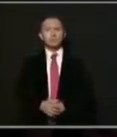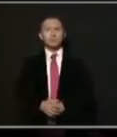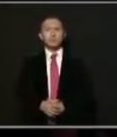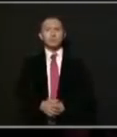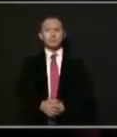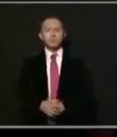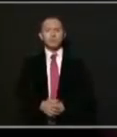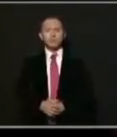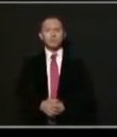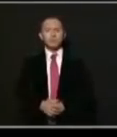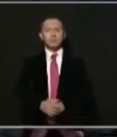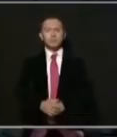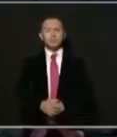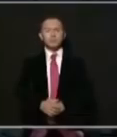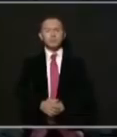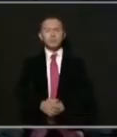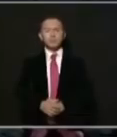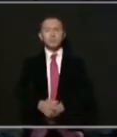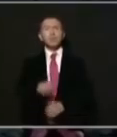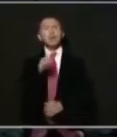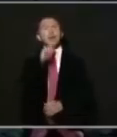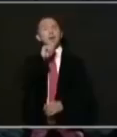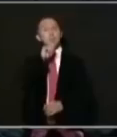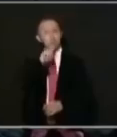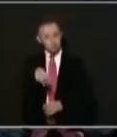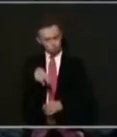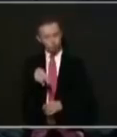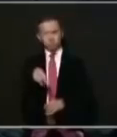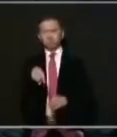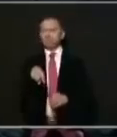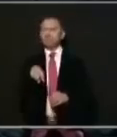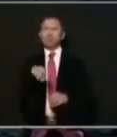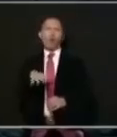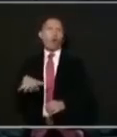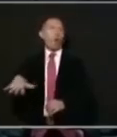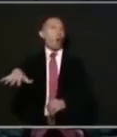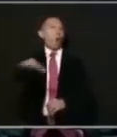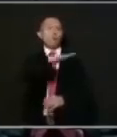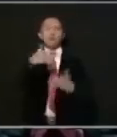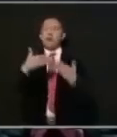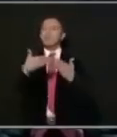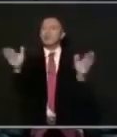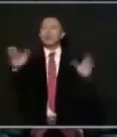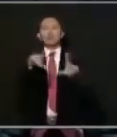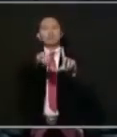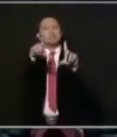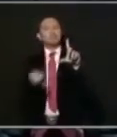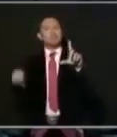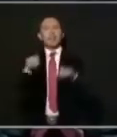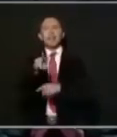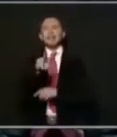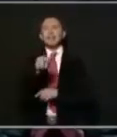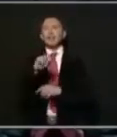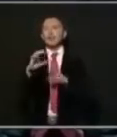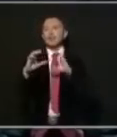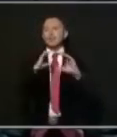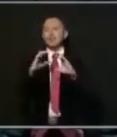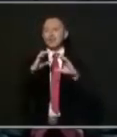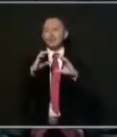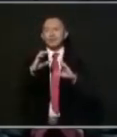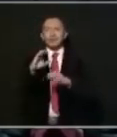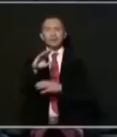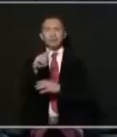cobertura universal en telecomunicaciones. Se conectará al país